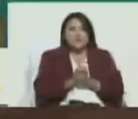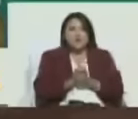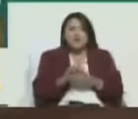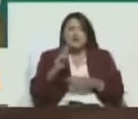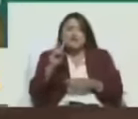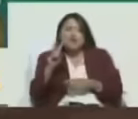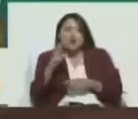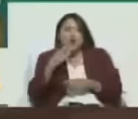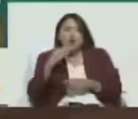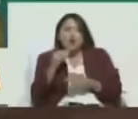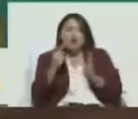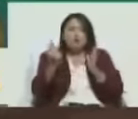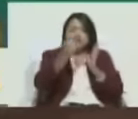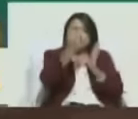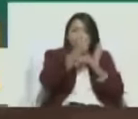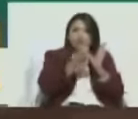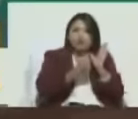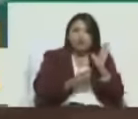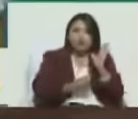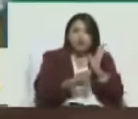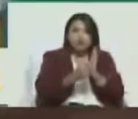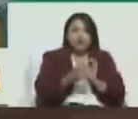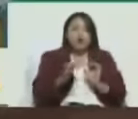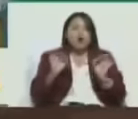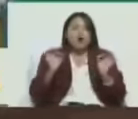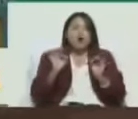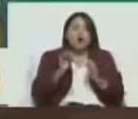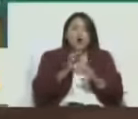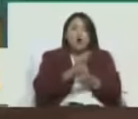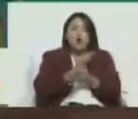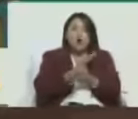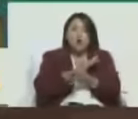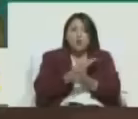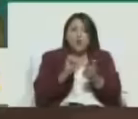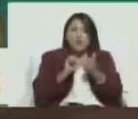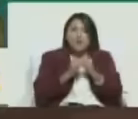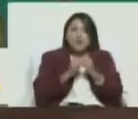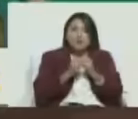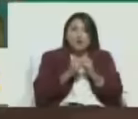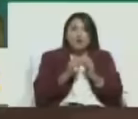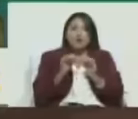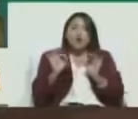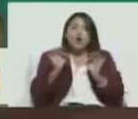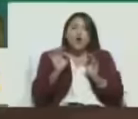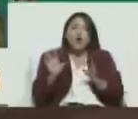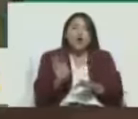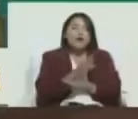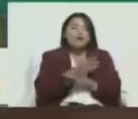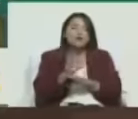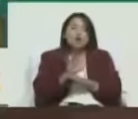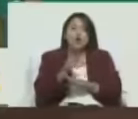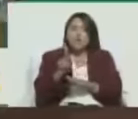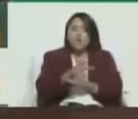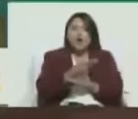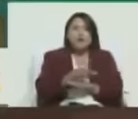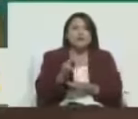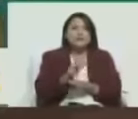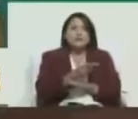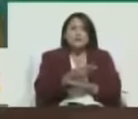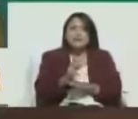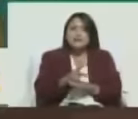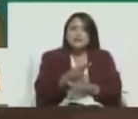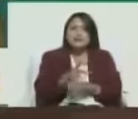pintar un graffiti, hacer algunas canciones, poesías, declamar,